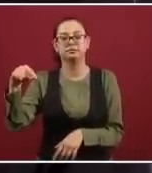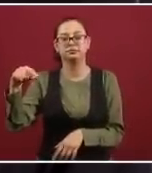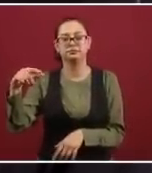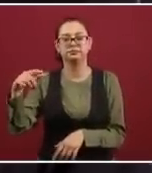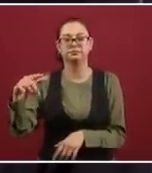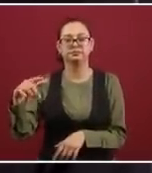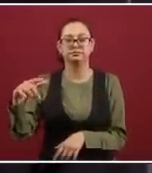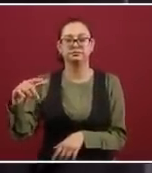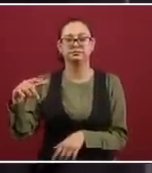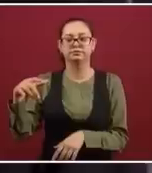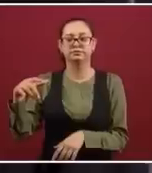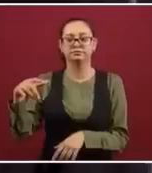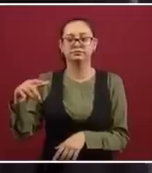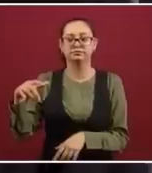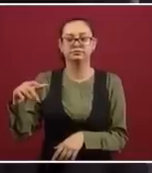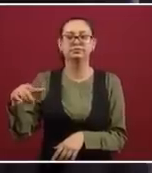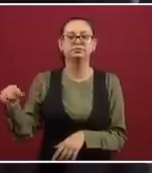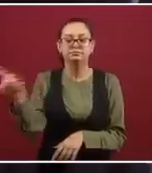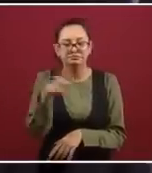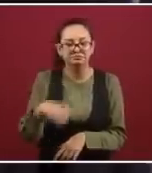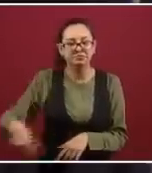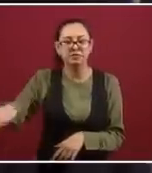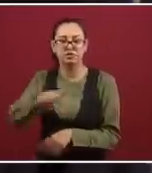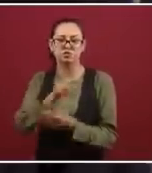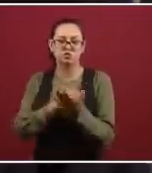reducir el consumo,